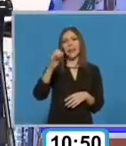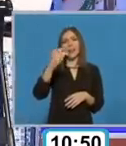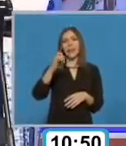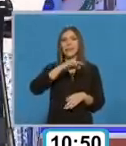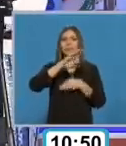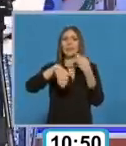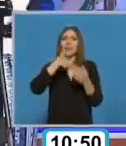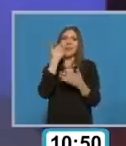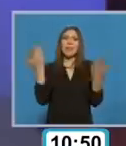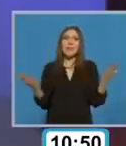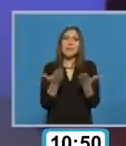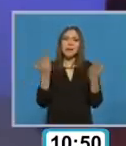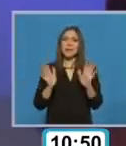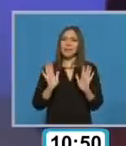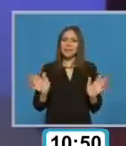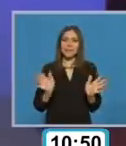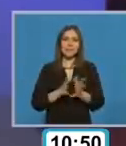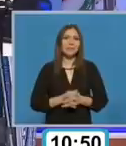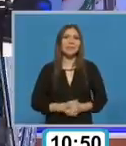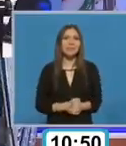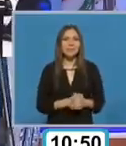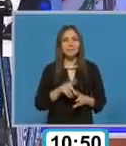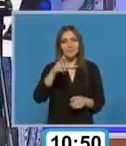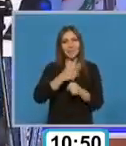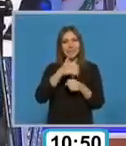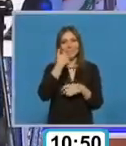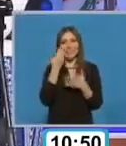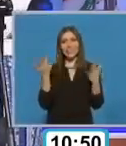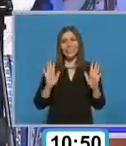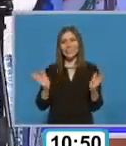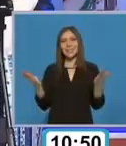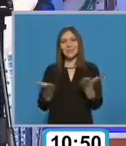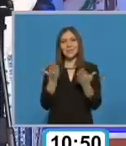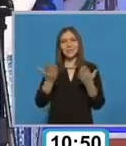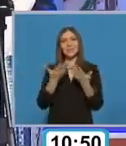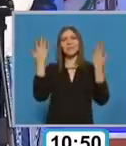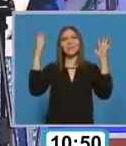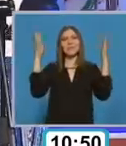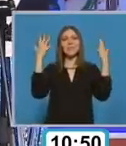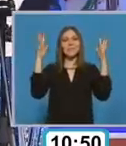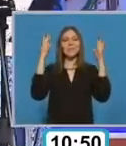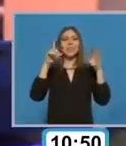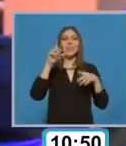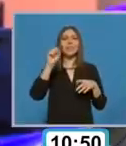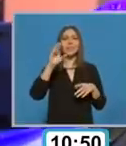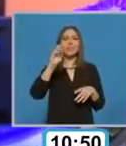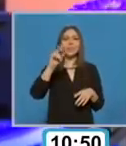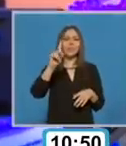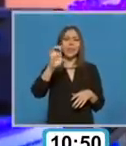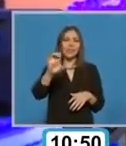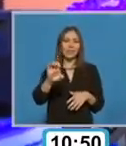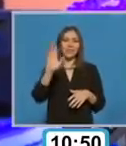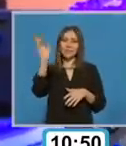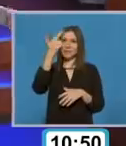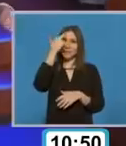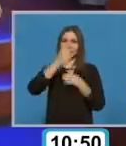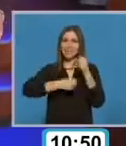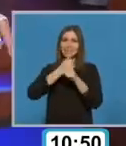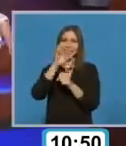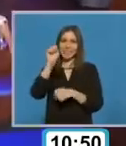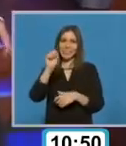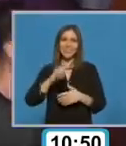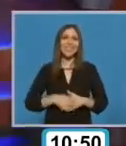Queremos que la gente baile y ya. Pues ya A queremos tocar. bailar, muchachos, ¿vale? Vale. El aplauso para los Corde, a recordar los